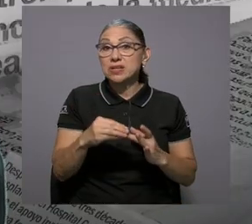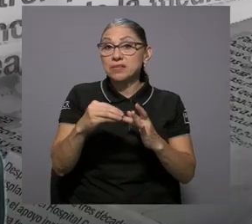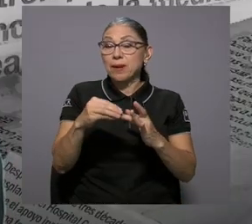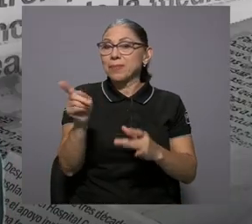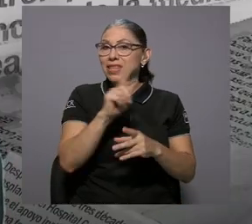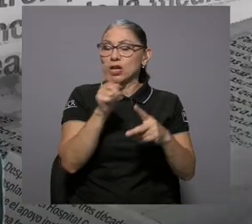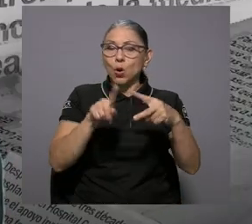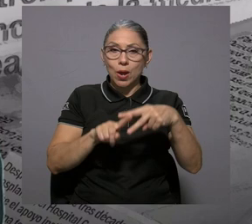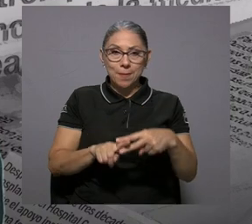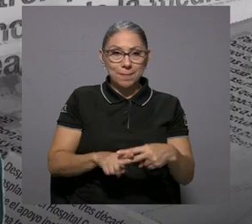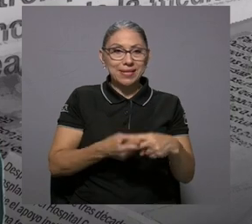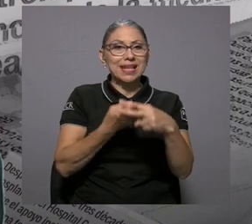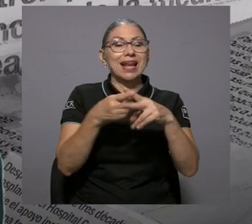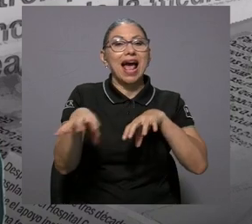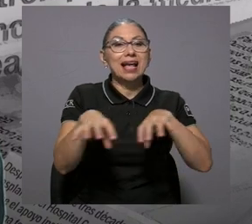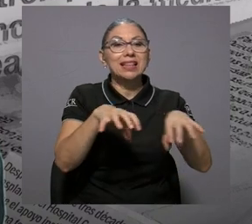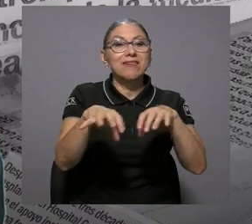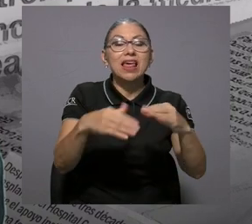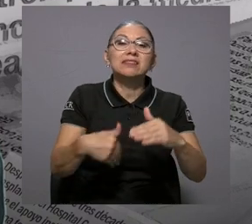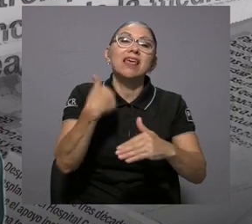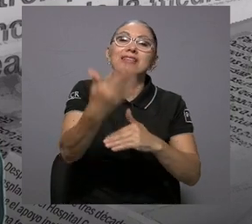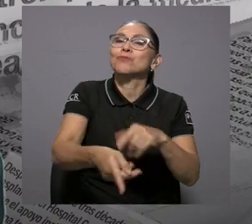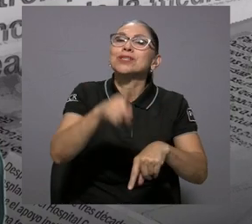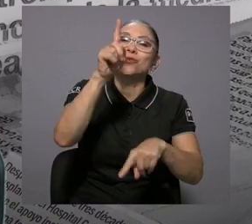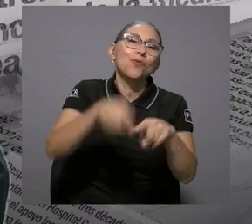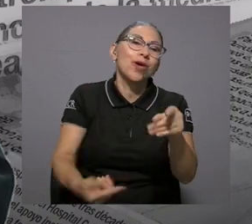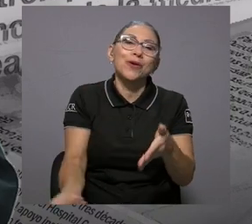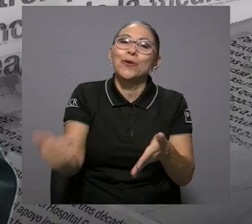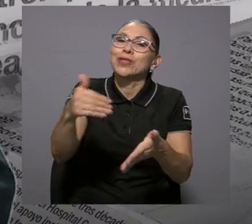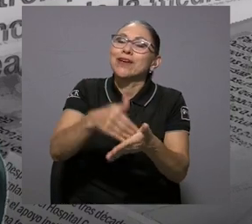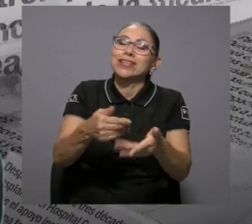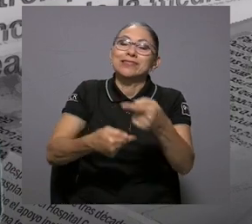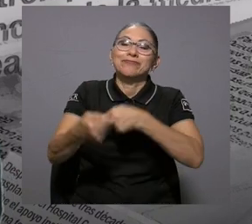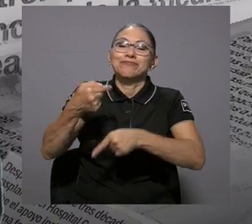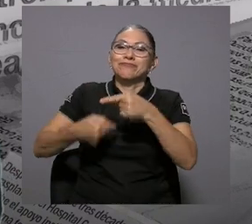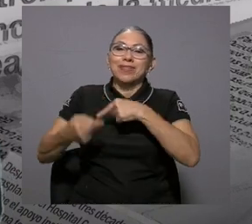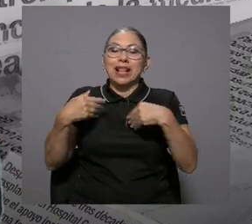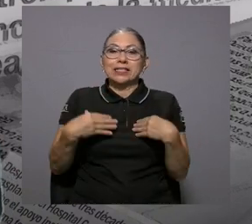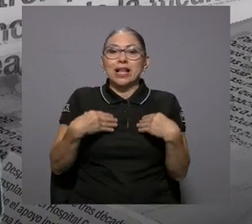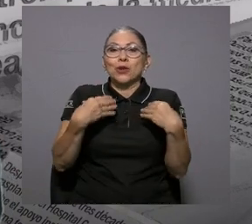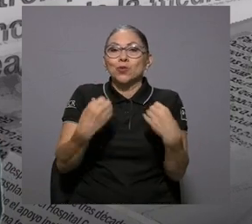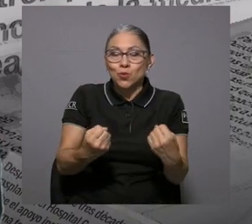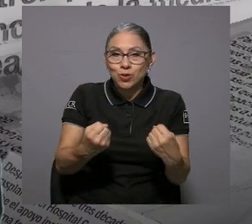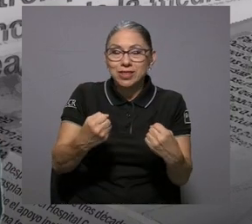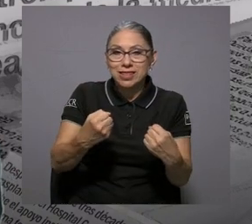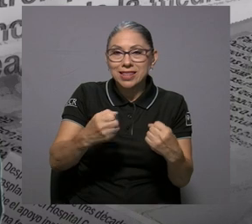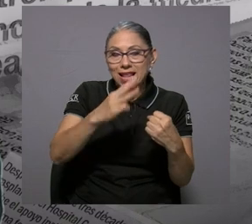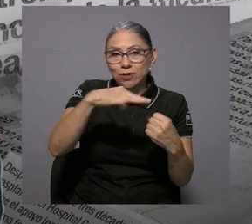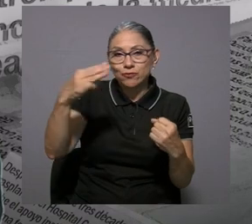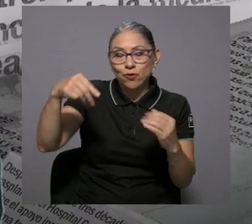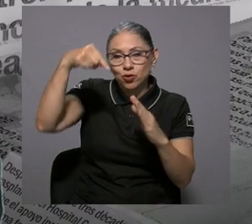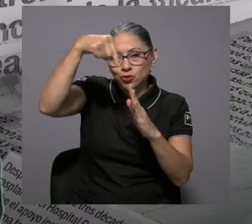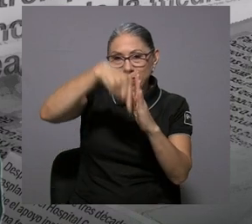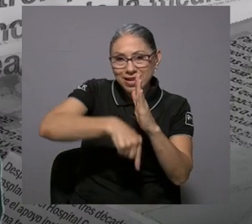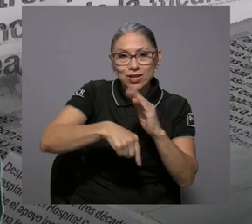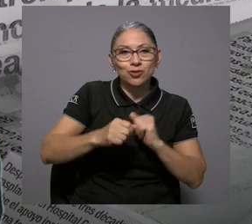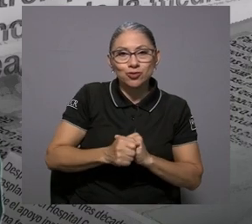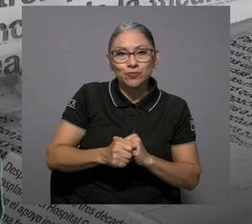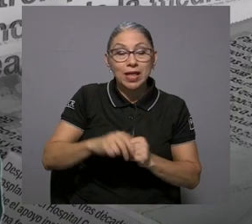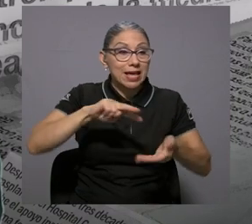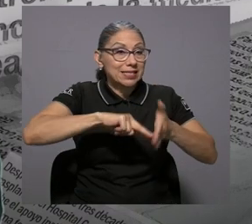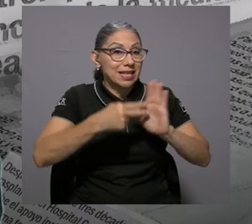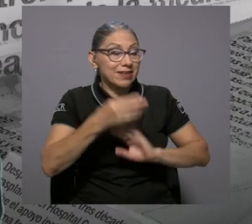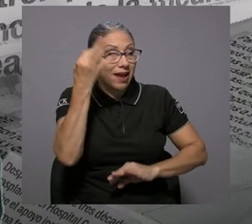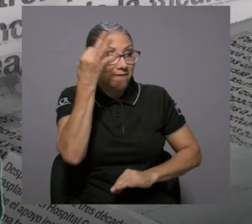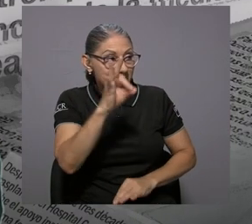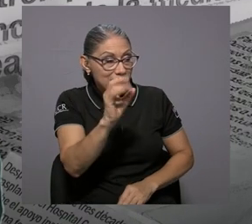que serían irreversibles para la salud, si se puede decir así, de los fondos marinos. O sea, Francia lo